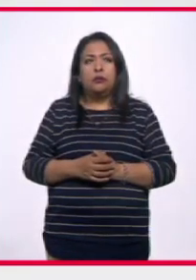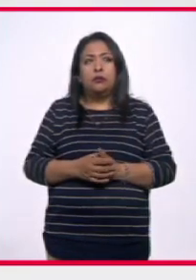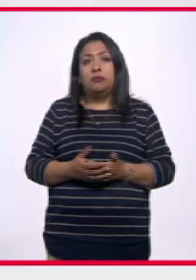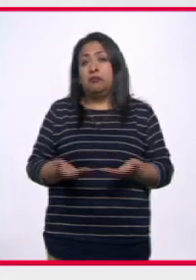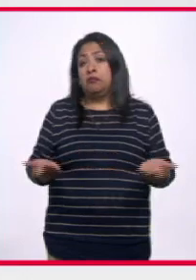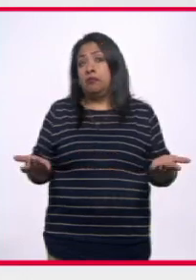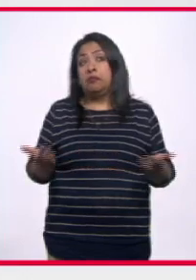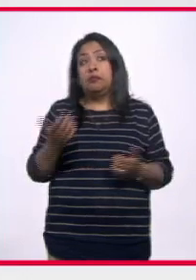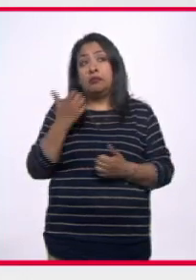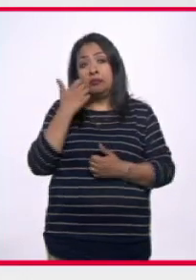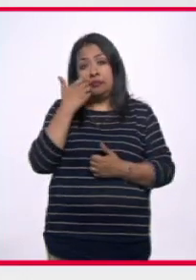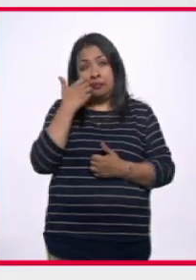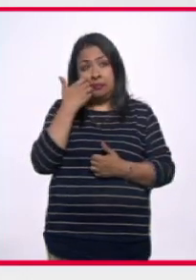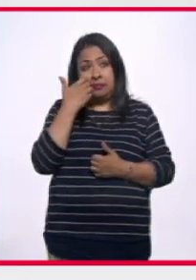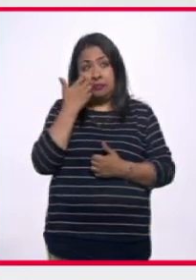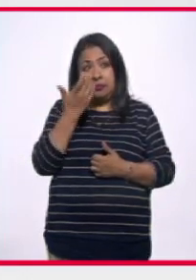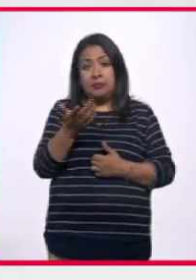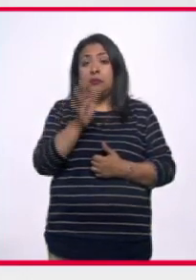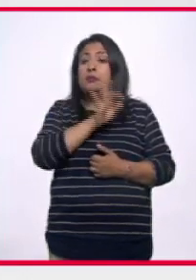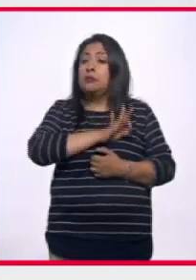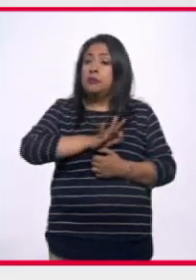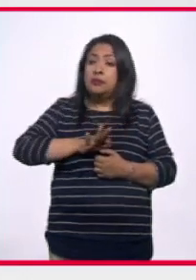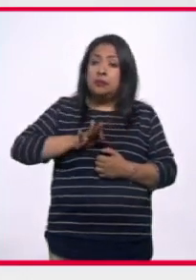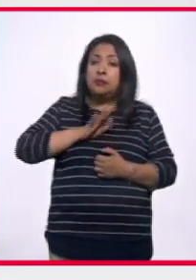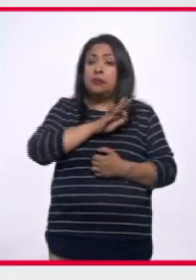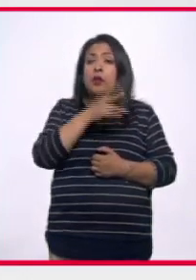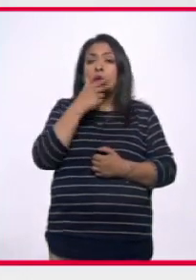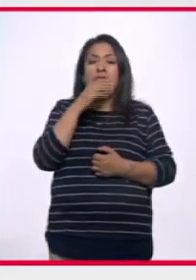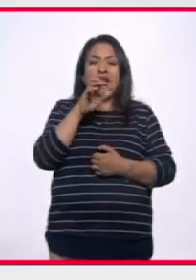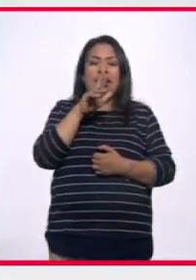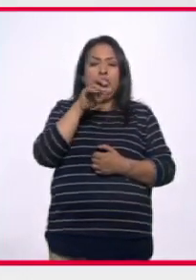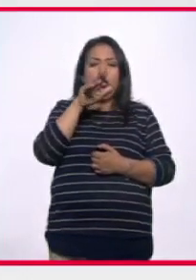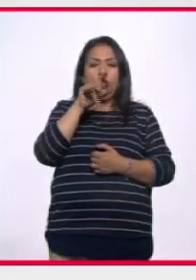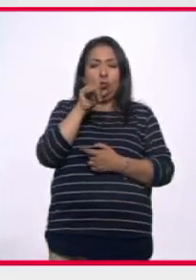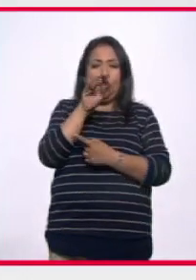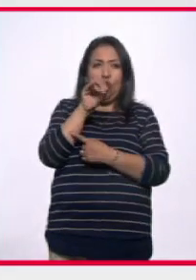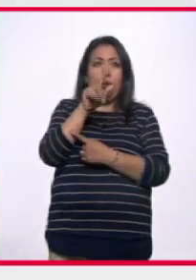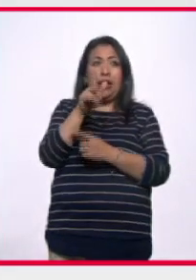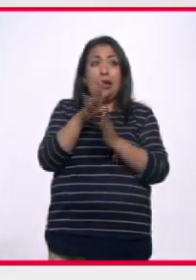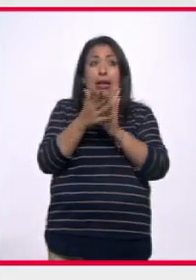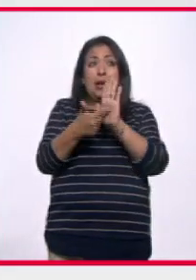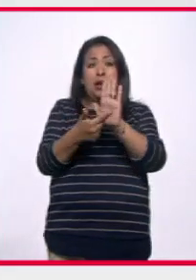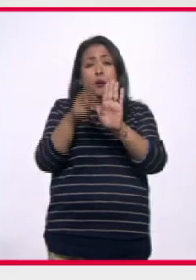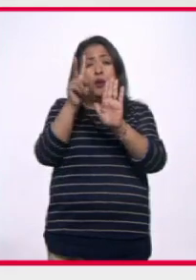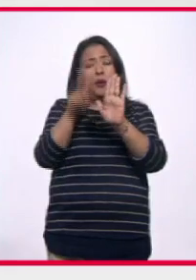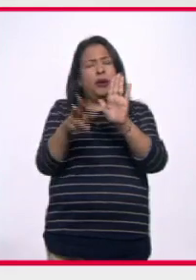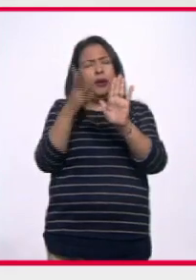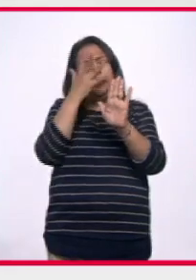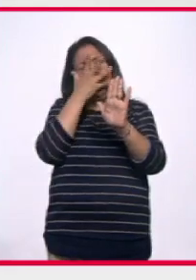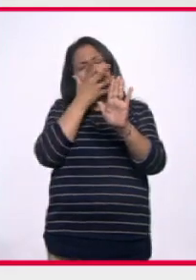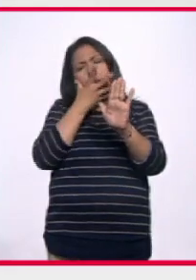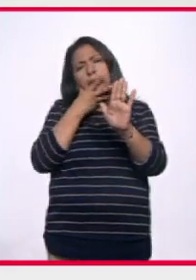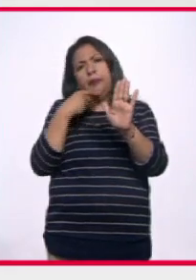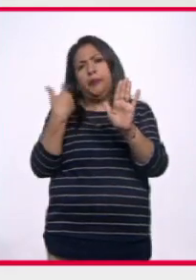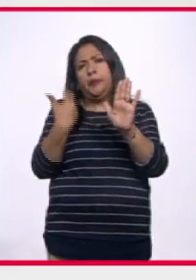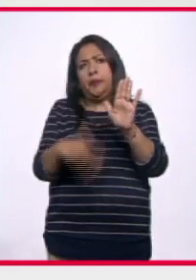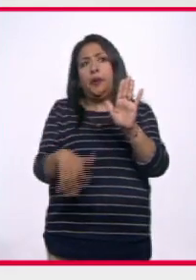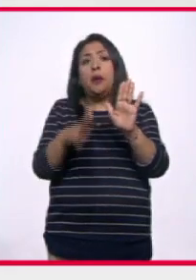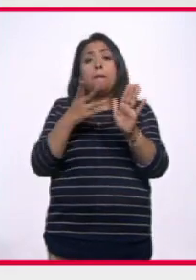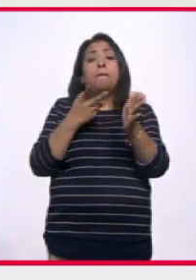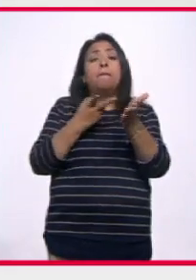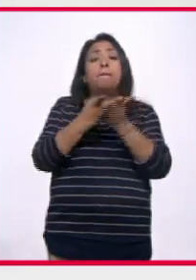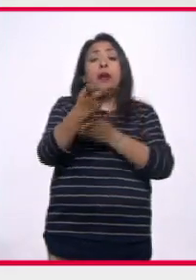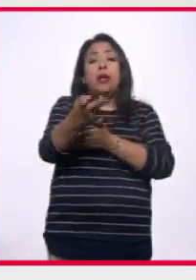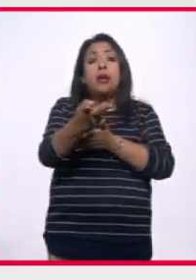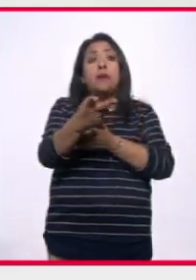bueno pues queremos aceptar una felicitación a ernesto lumbreras porque por este libro que además es una belleza que juega lar